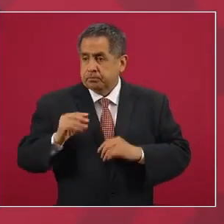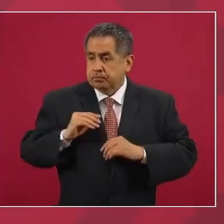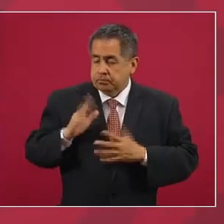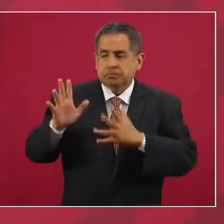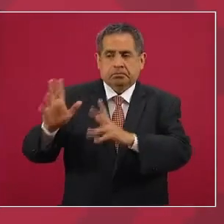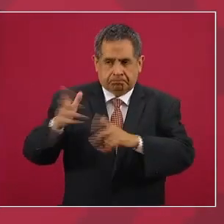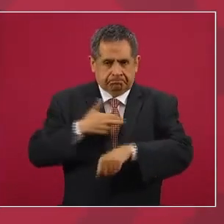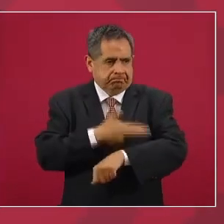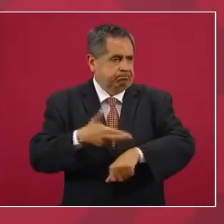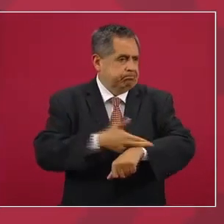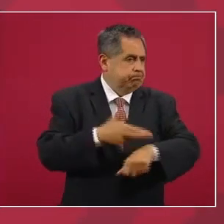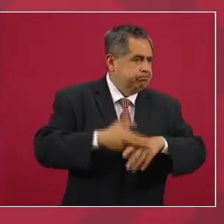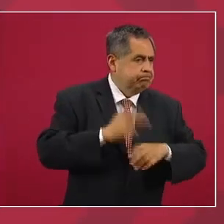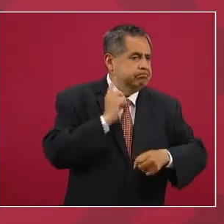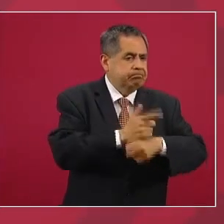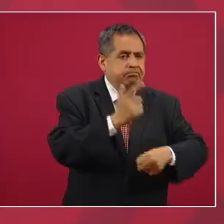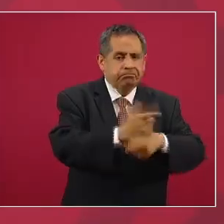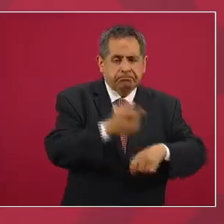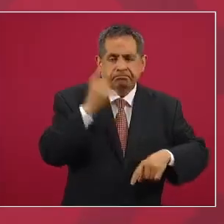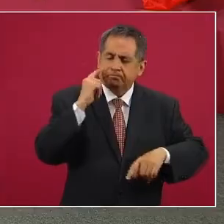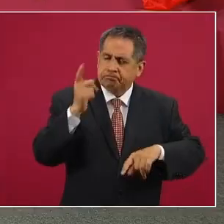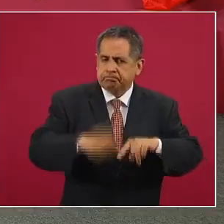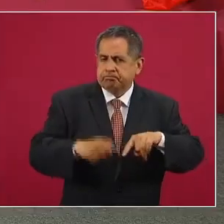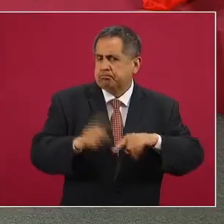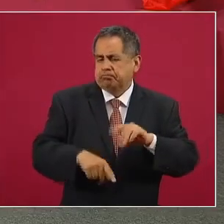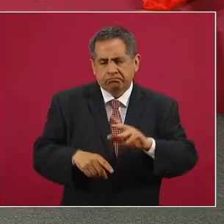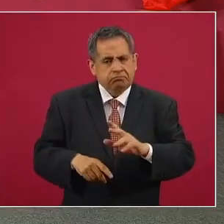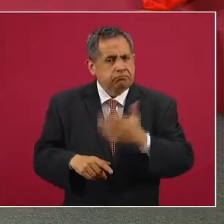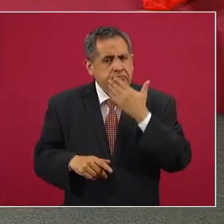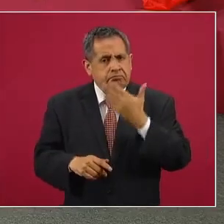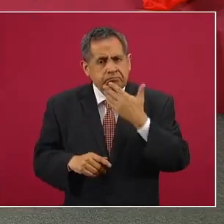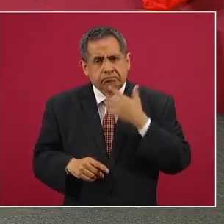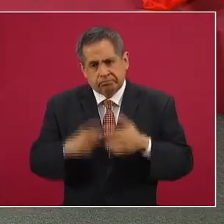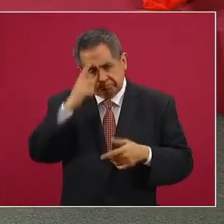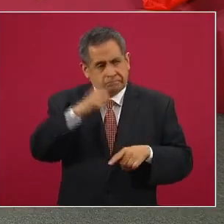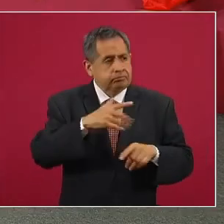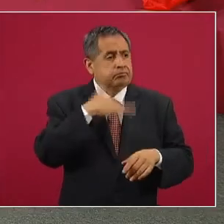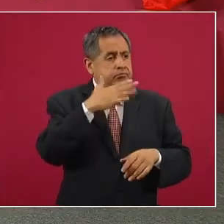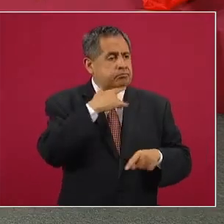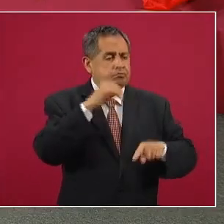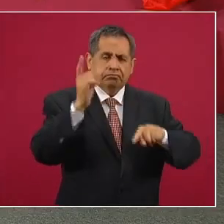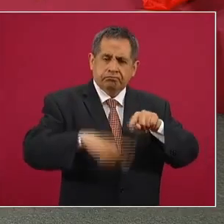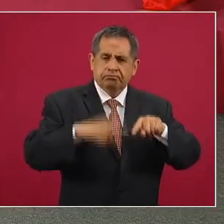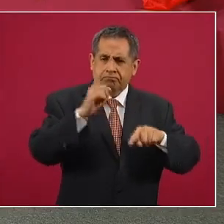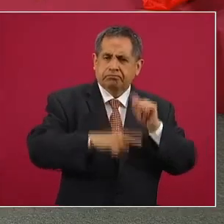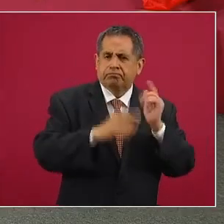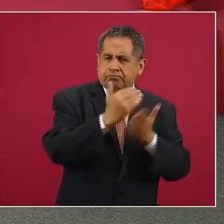actuemos y que se vaya acabando con la corrupción,